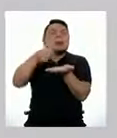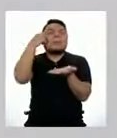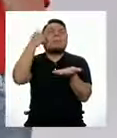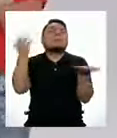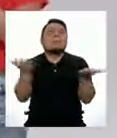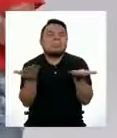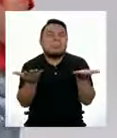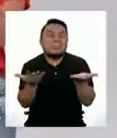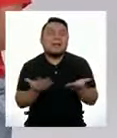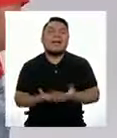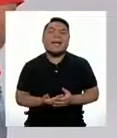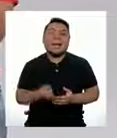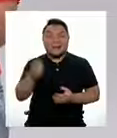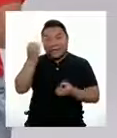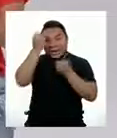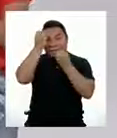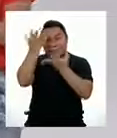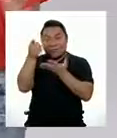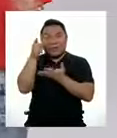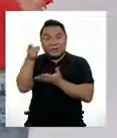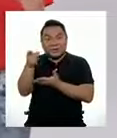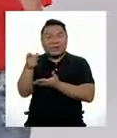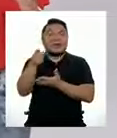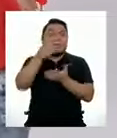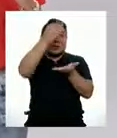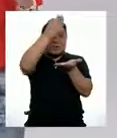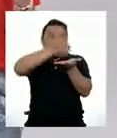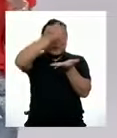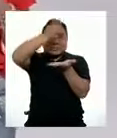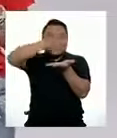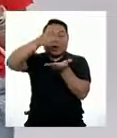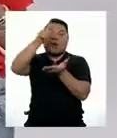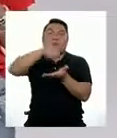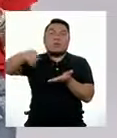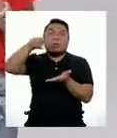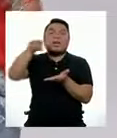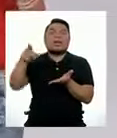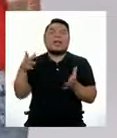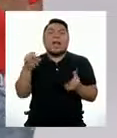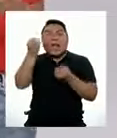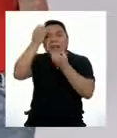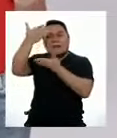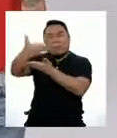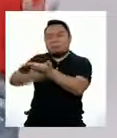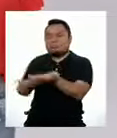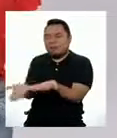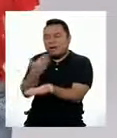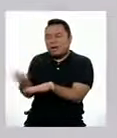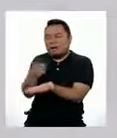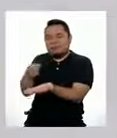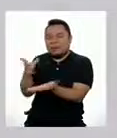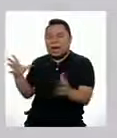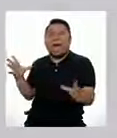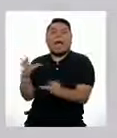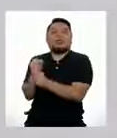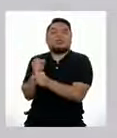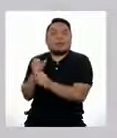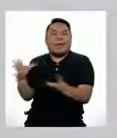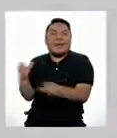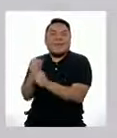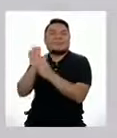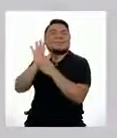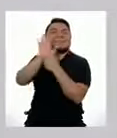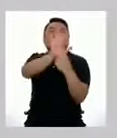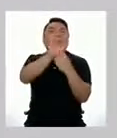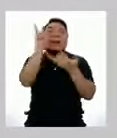ejemplo, la función de los gráficos estadísticos es simplificar la información. Además, es visual, eso quiere decir que